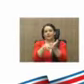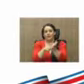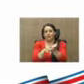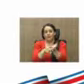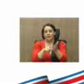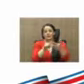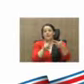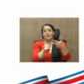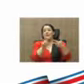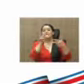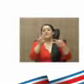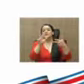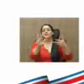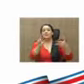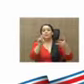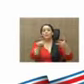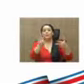un